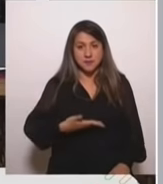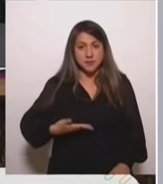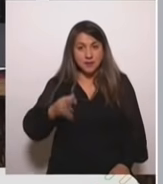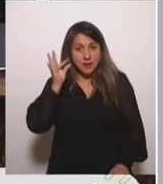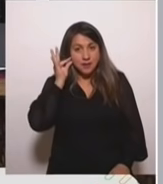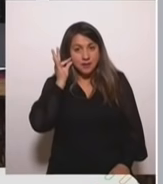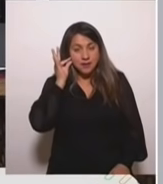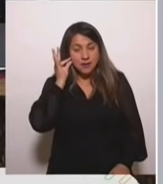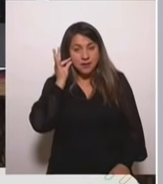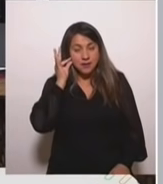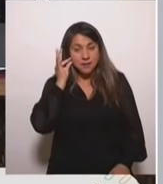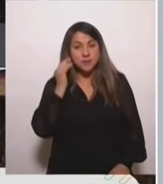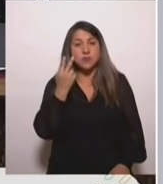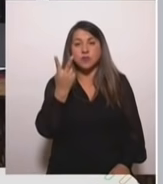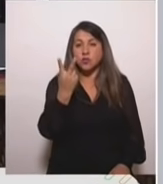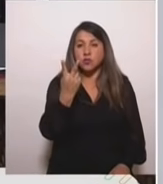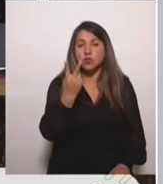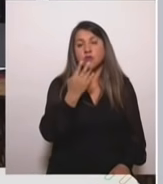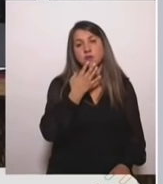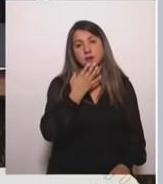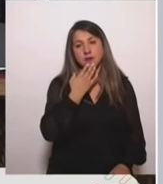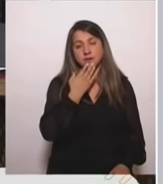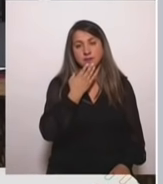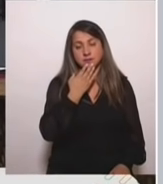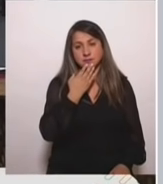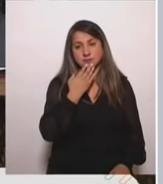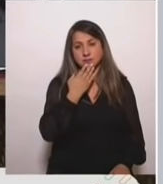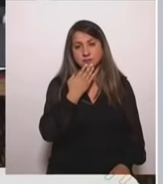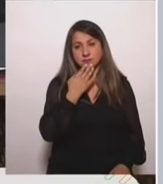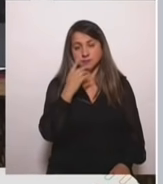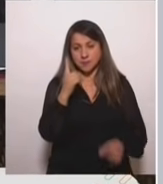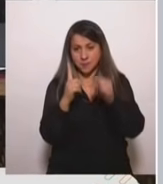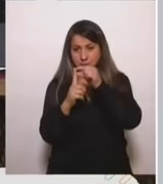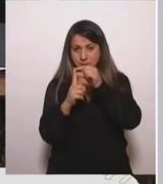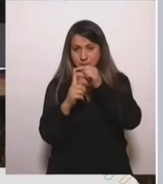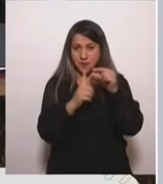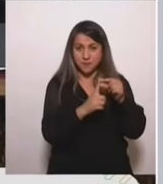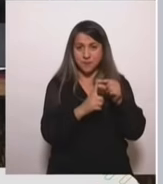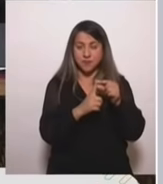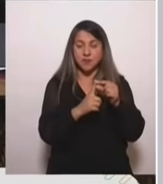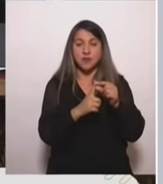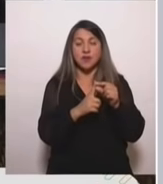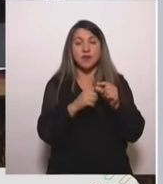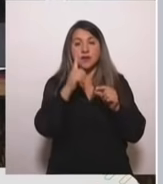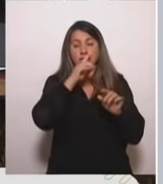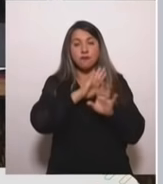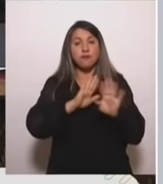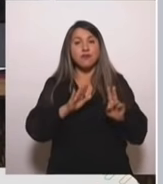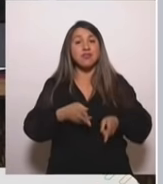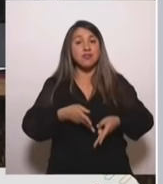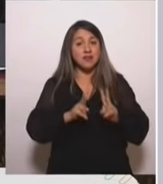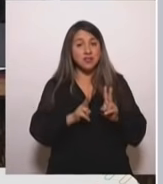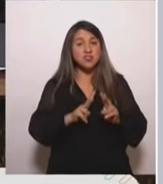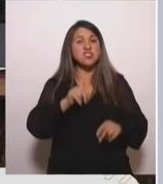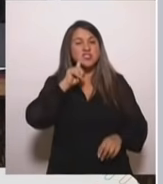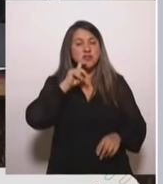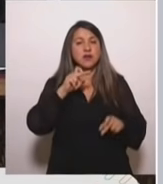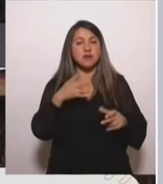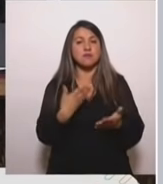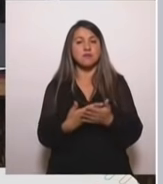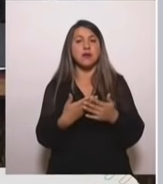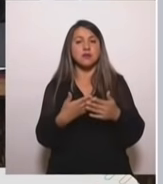de decirlo, fantástico que desplegó la secretaria relatora del Tribunal Calificador de